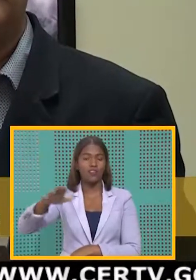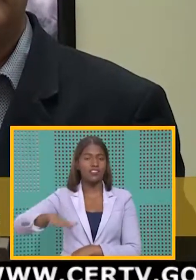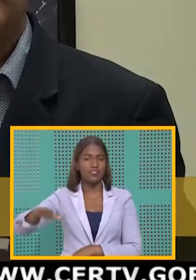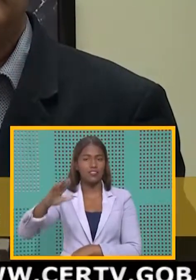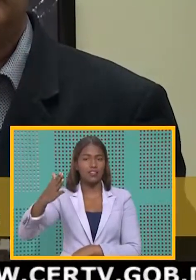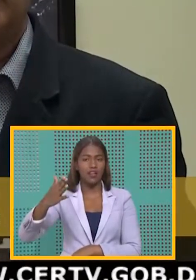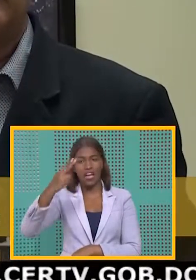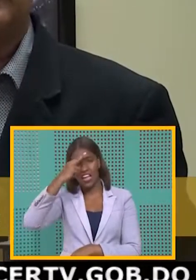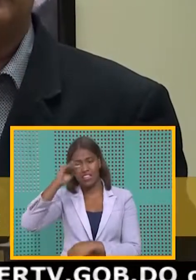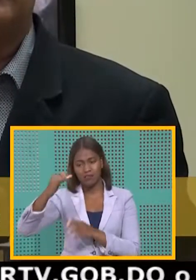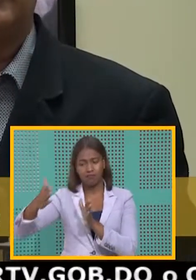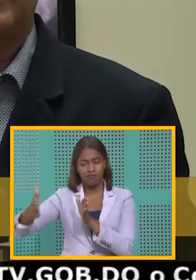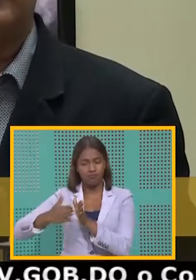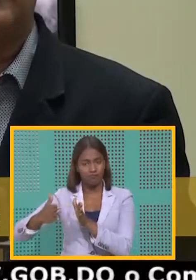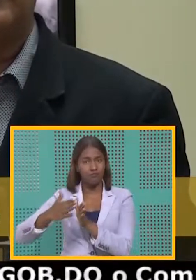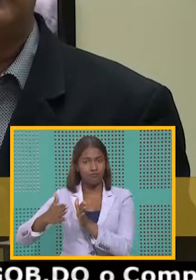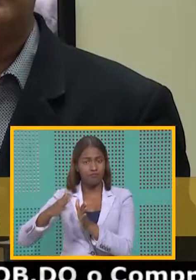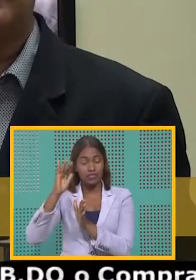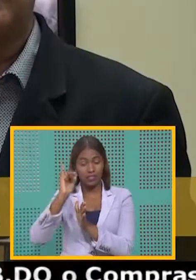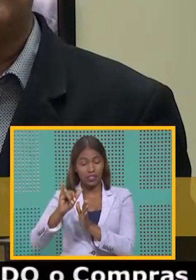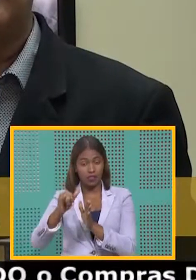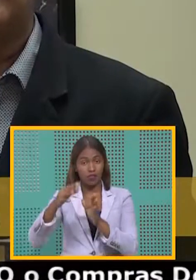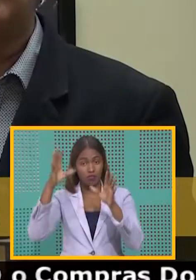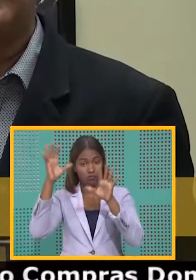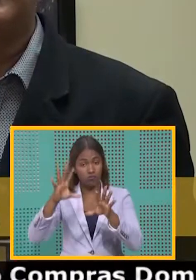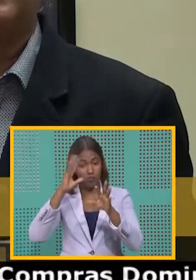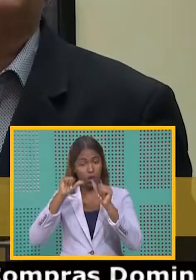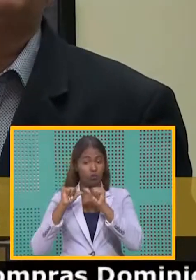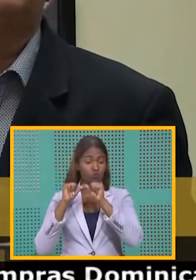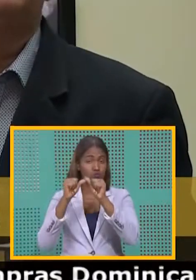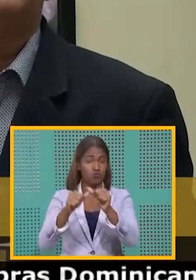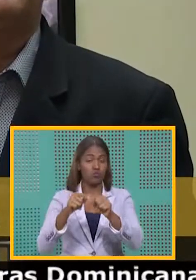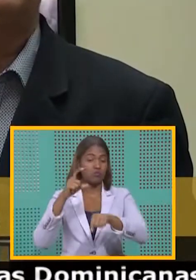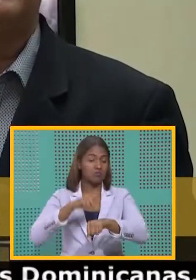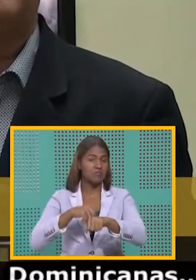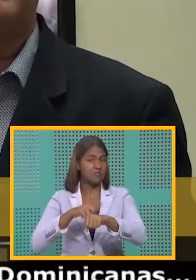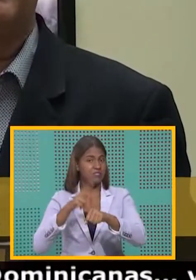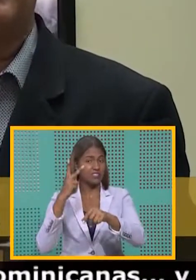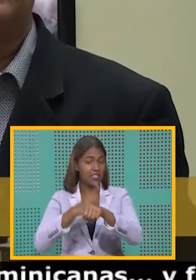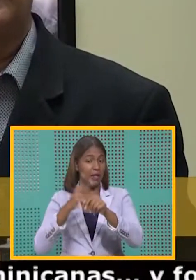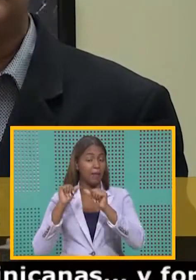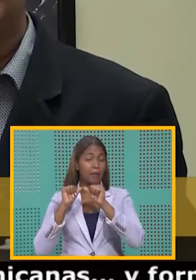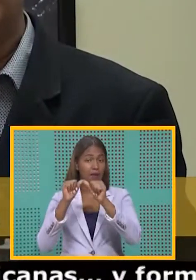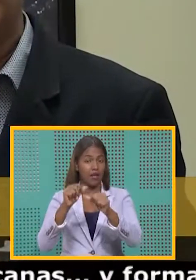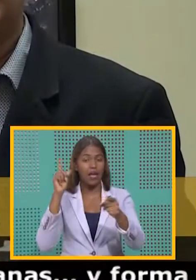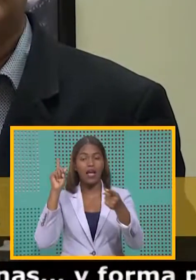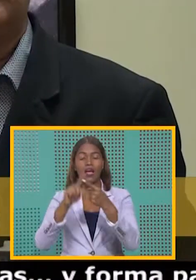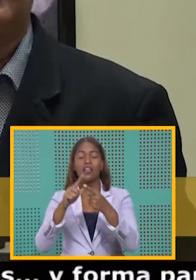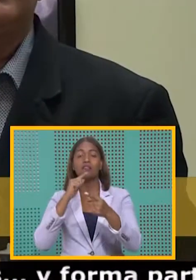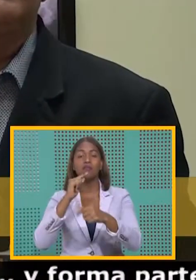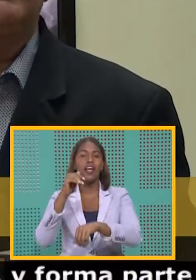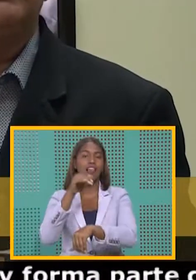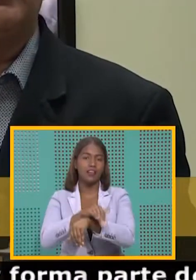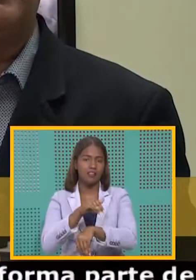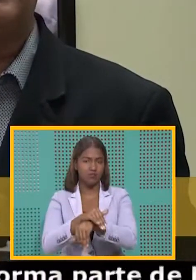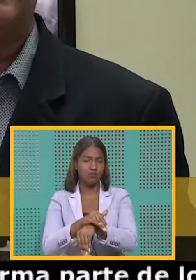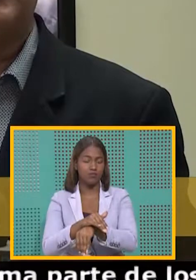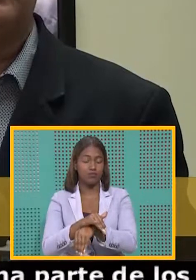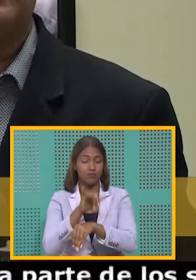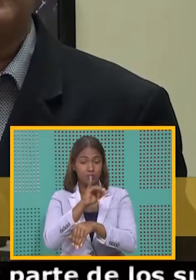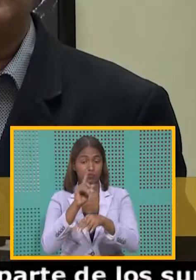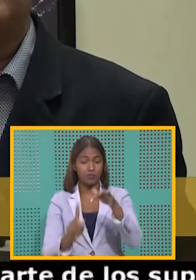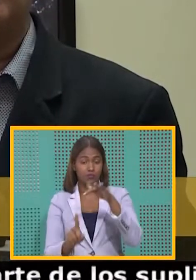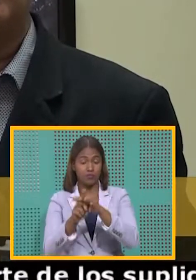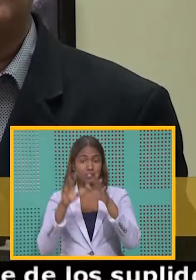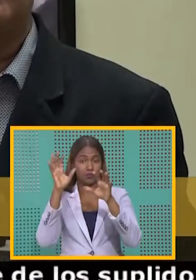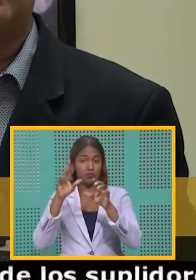fronteriza. Estos aguaceros seguirán extendiéndose durante las horas de la tarde hasta las primeras horas de la noche. Debido a las